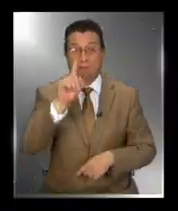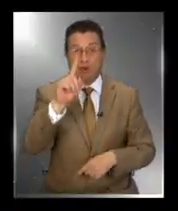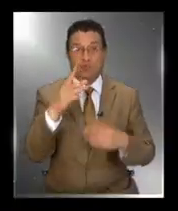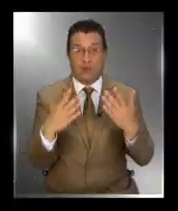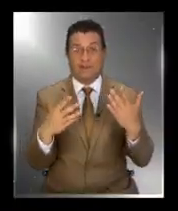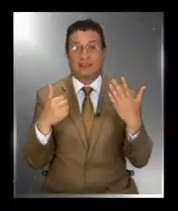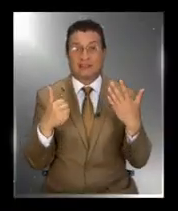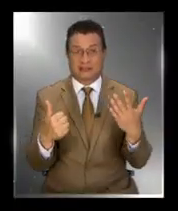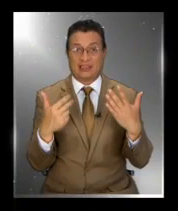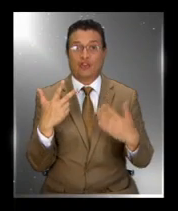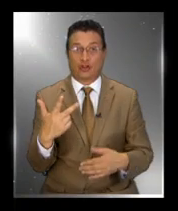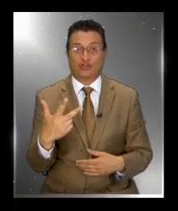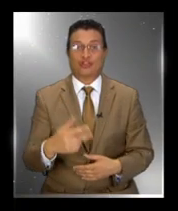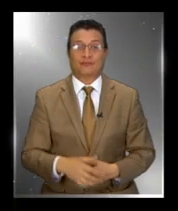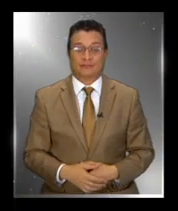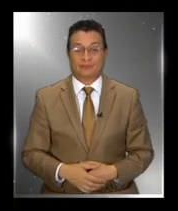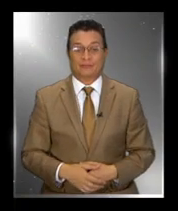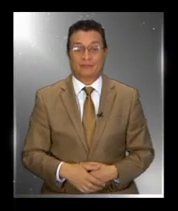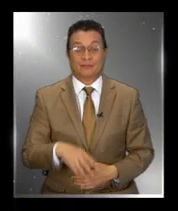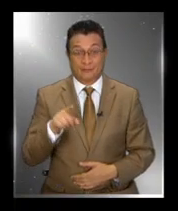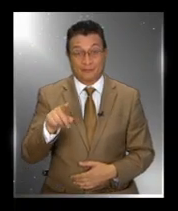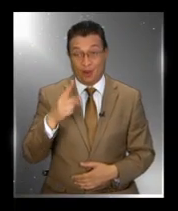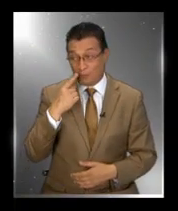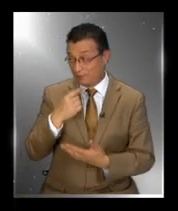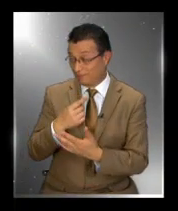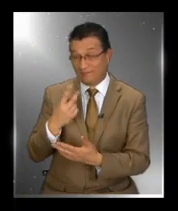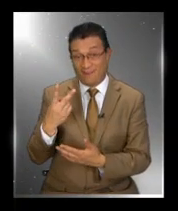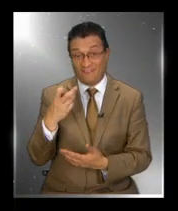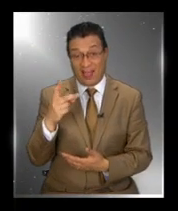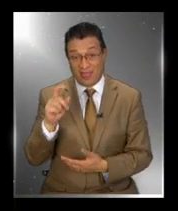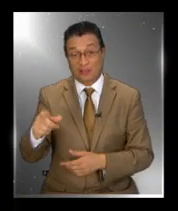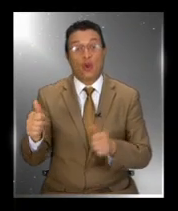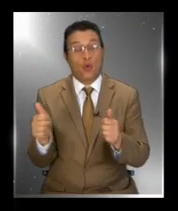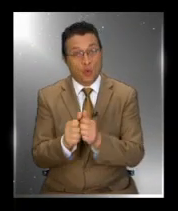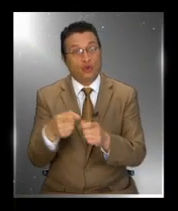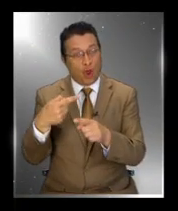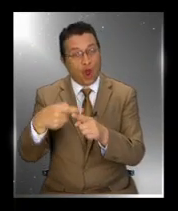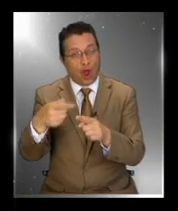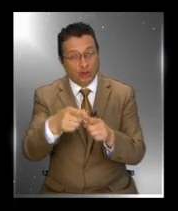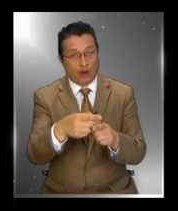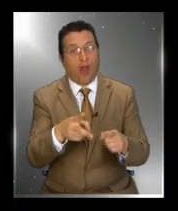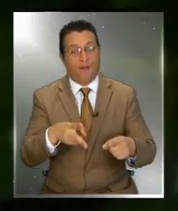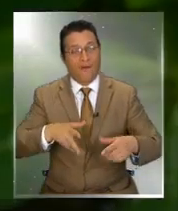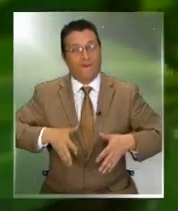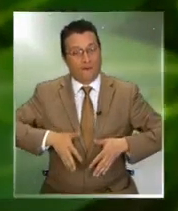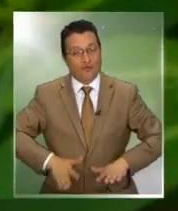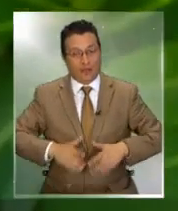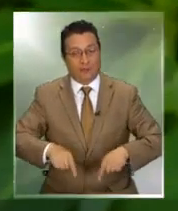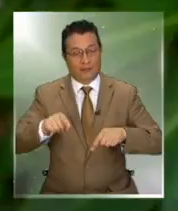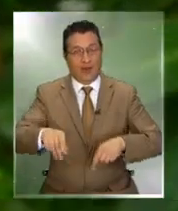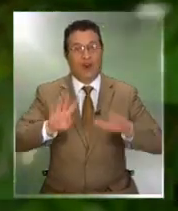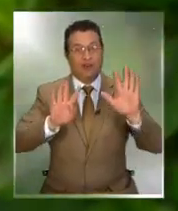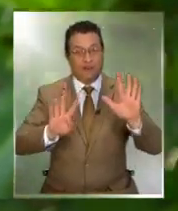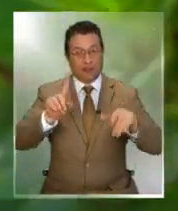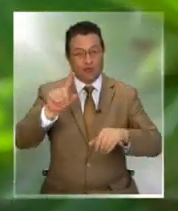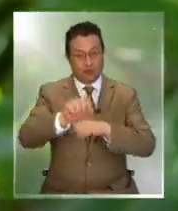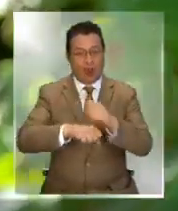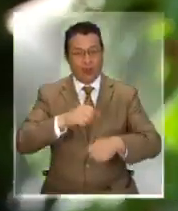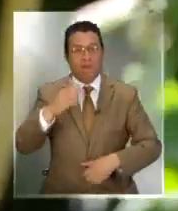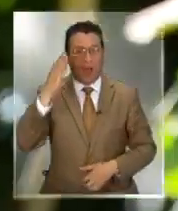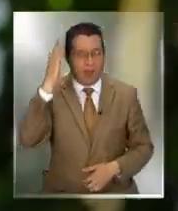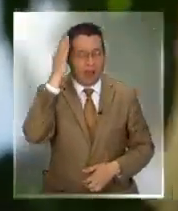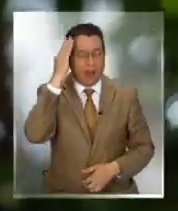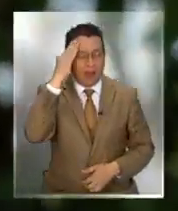68. Eduardo Valdés fue quien fundó junto a varios comerciantes este lugar. Hoy, de 91 años, tiene fresca la